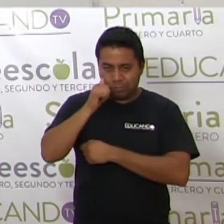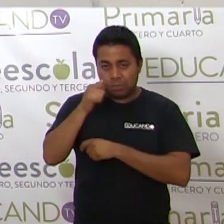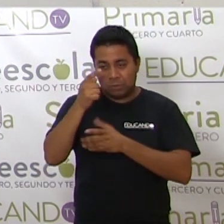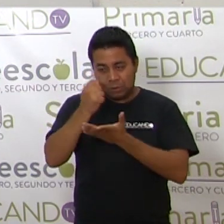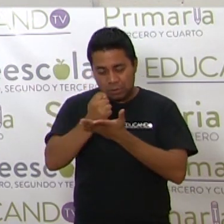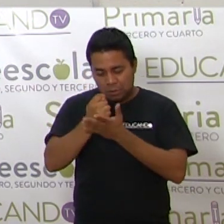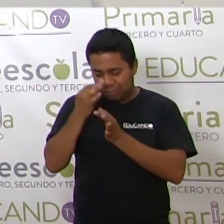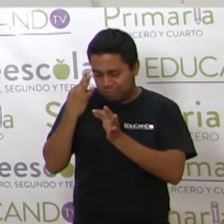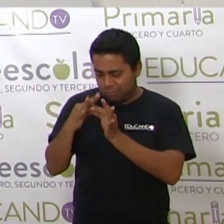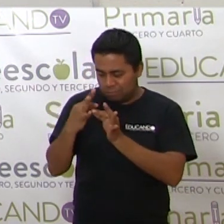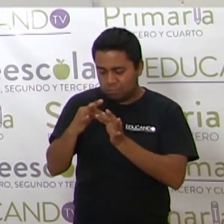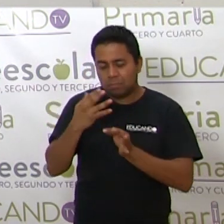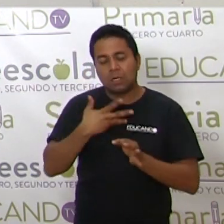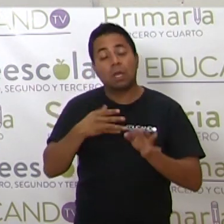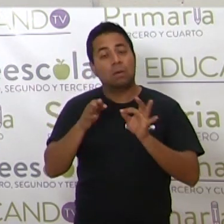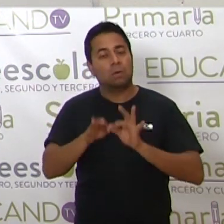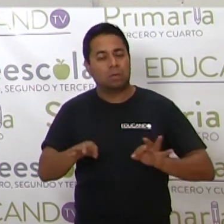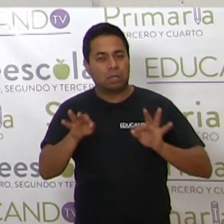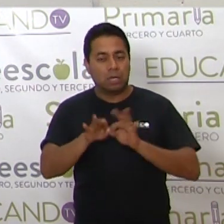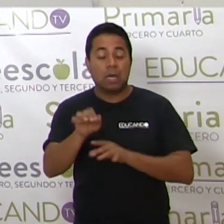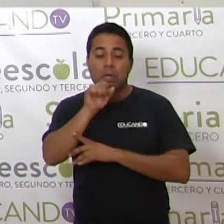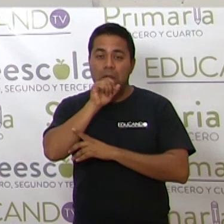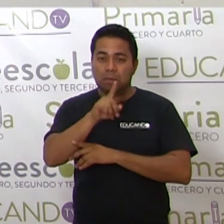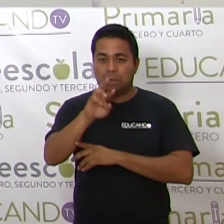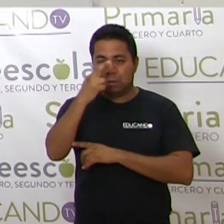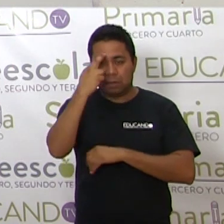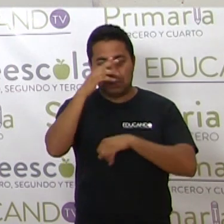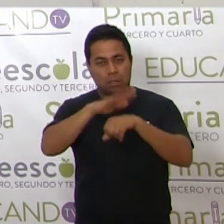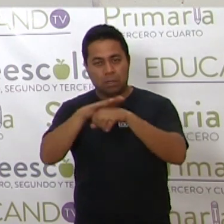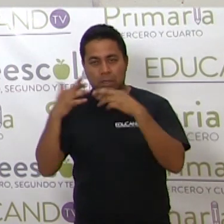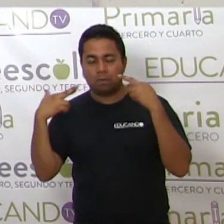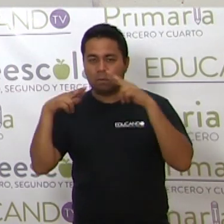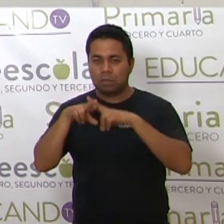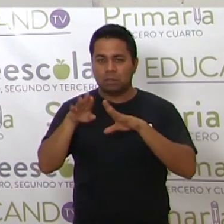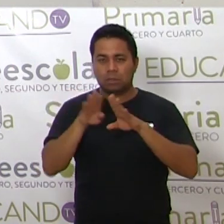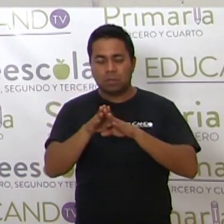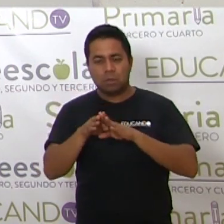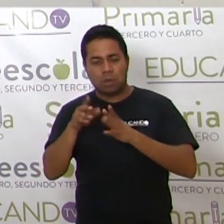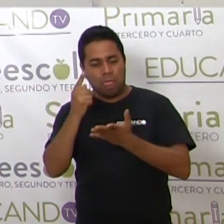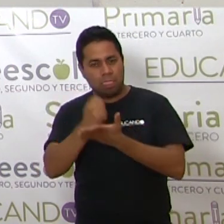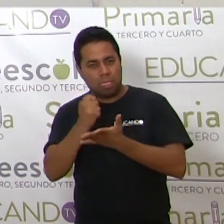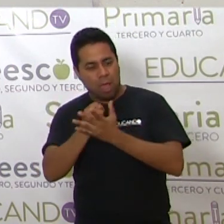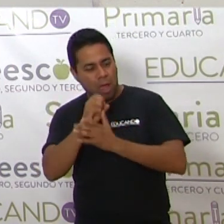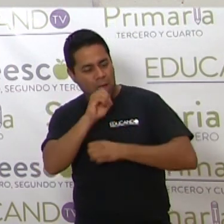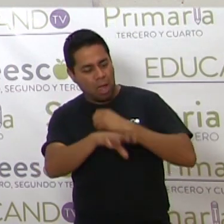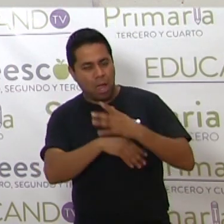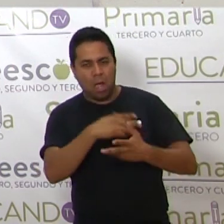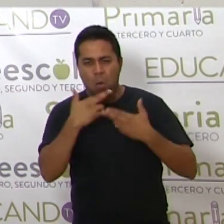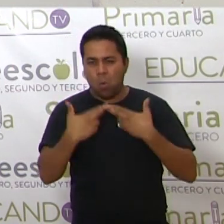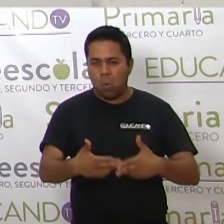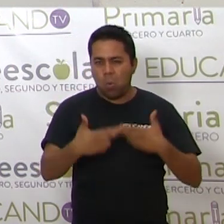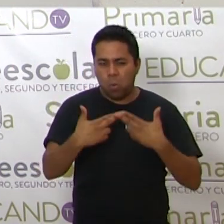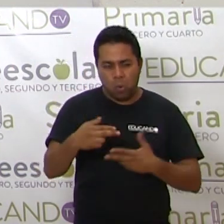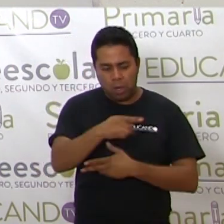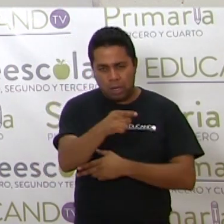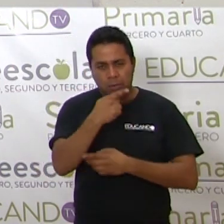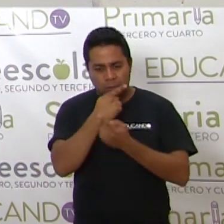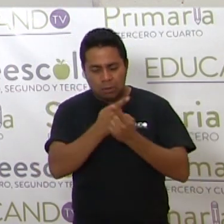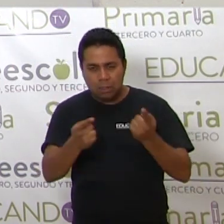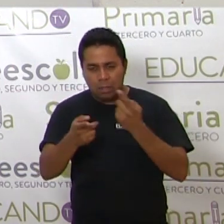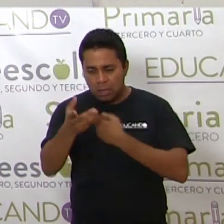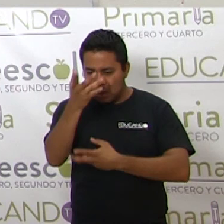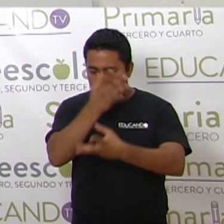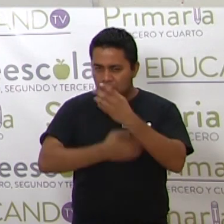es muy importante y también recordarle a los maestros que no por dejar exceso de tarea a los niños estos van a aprender